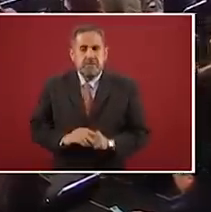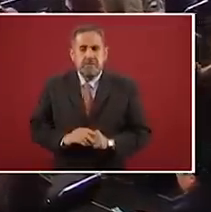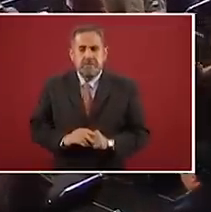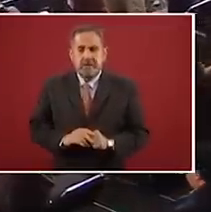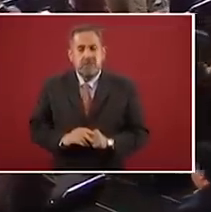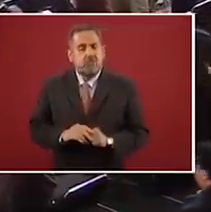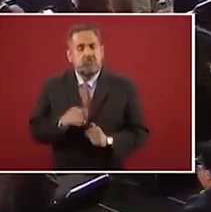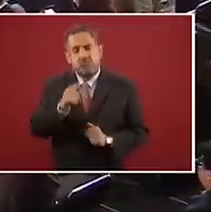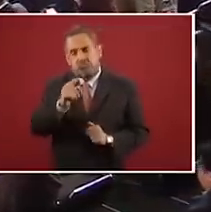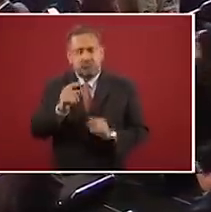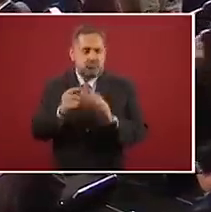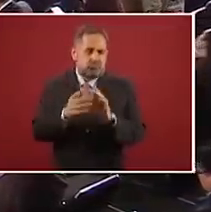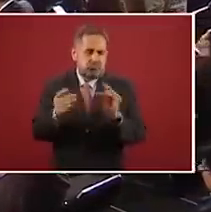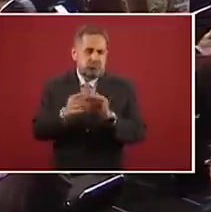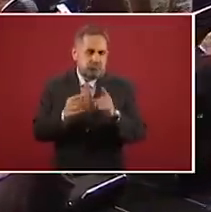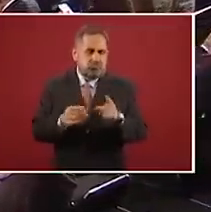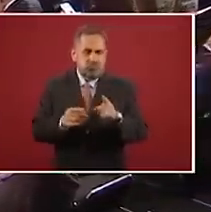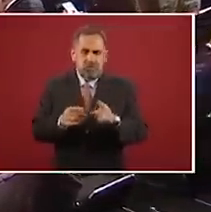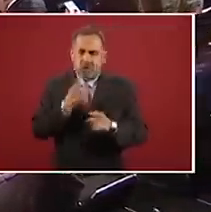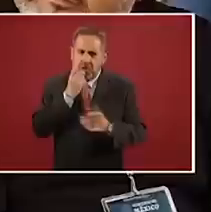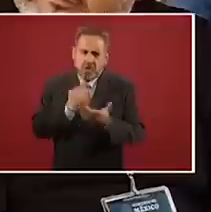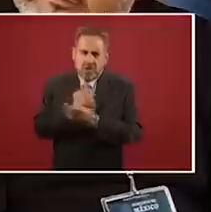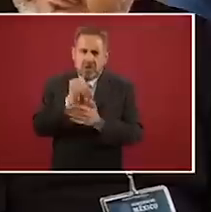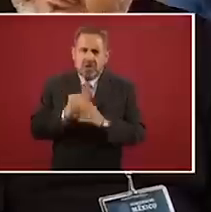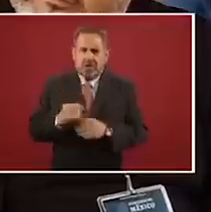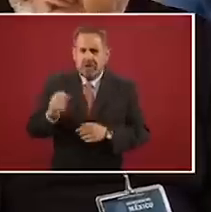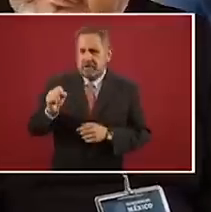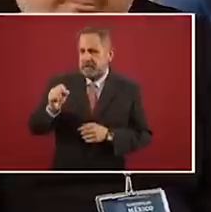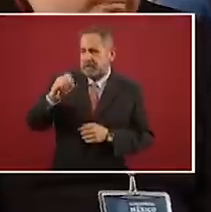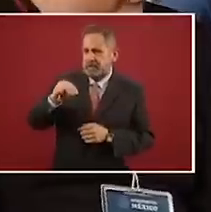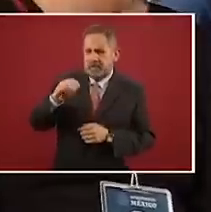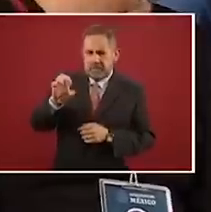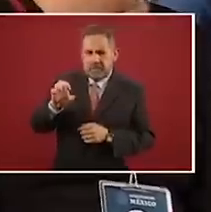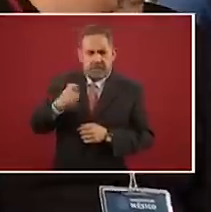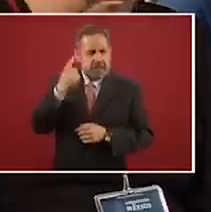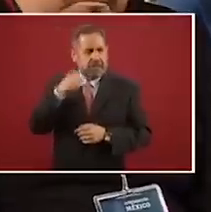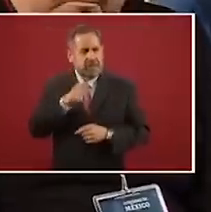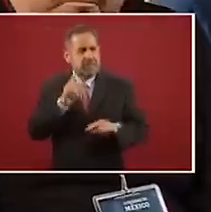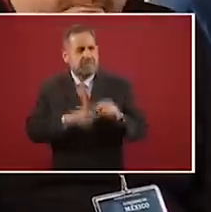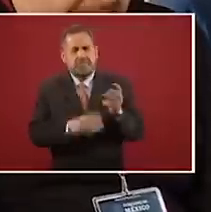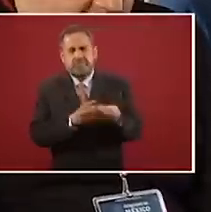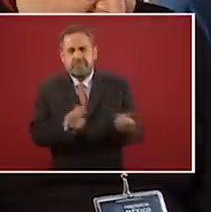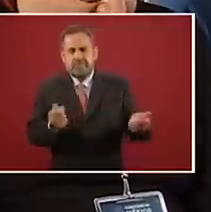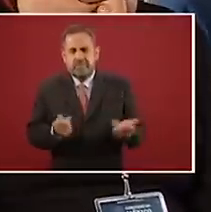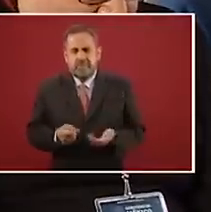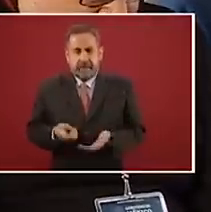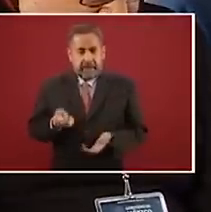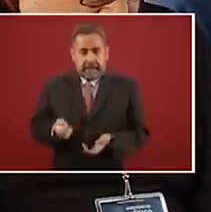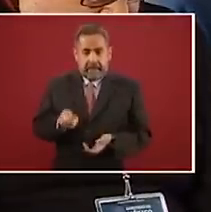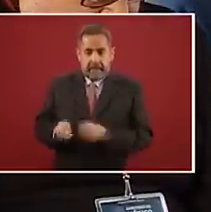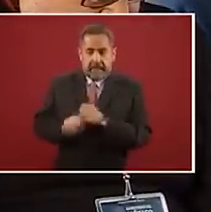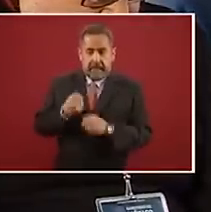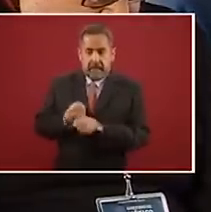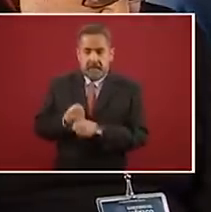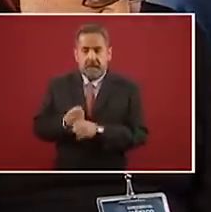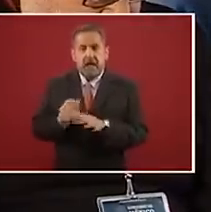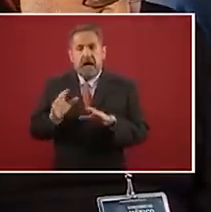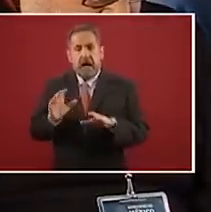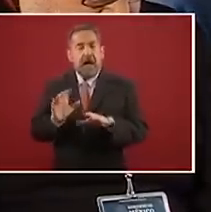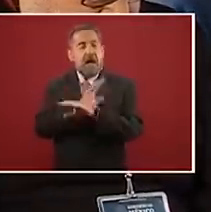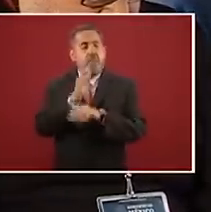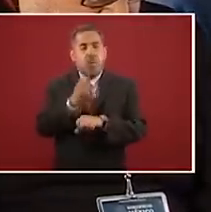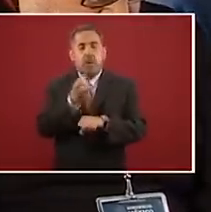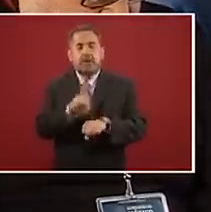De hecho, usted afirmó que el ESME lo destruyeron. Este año hay cambio de su